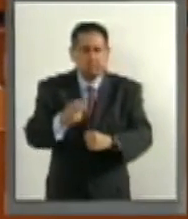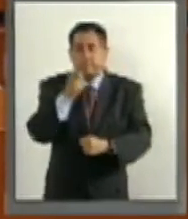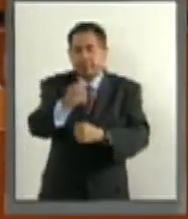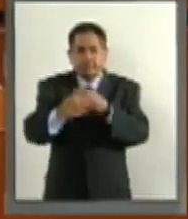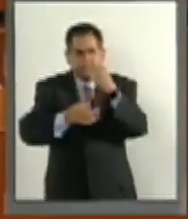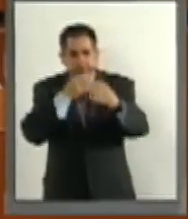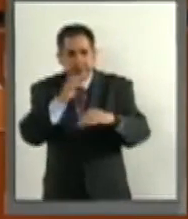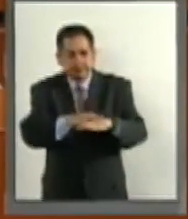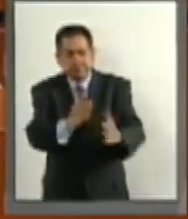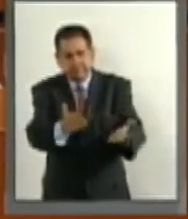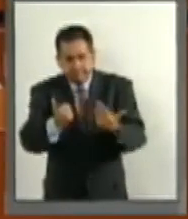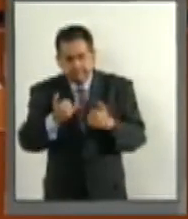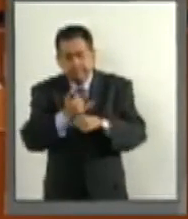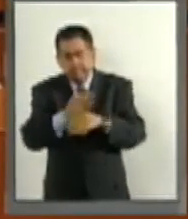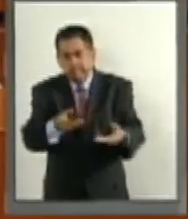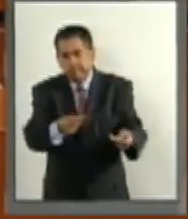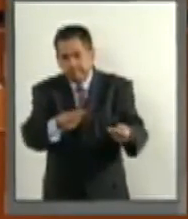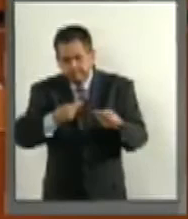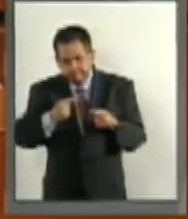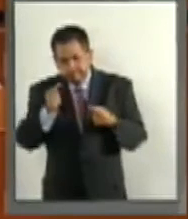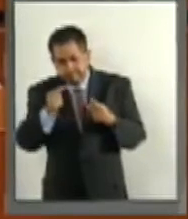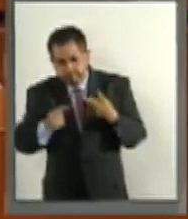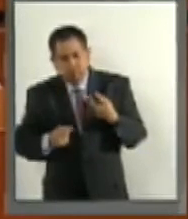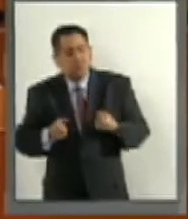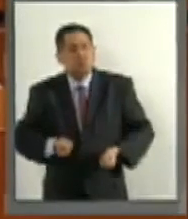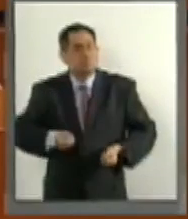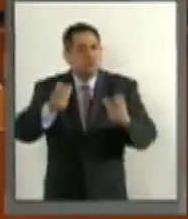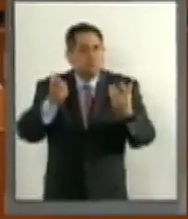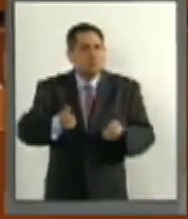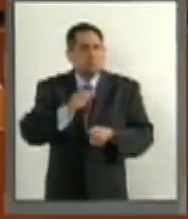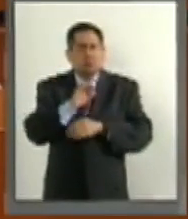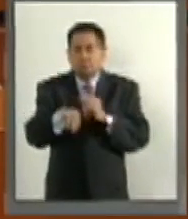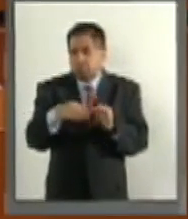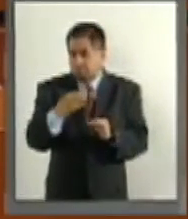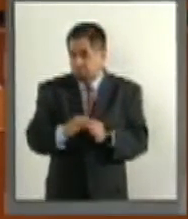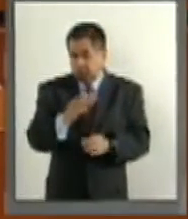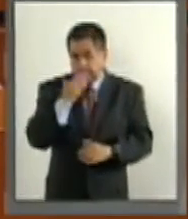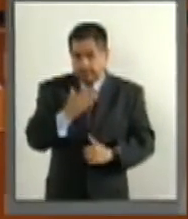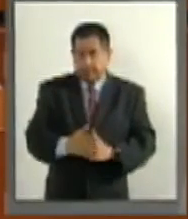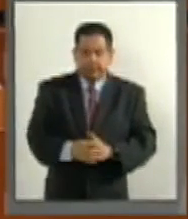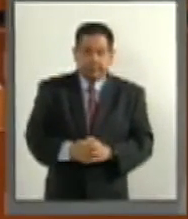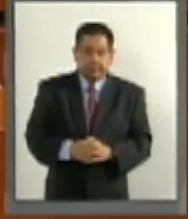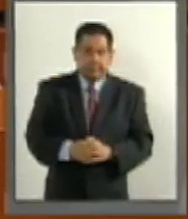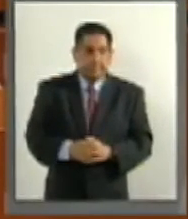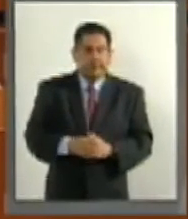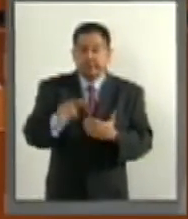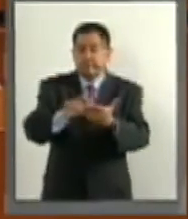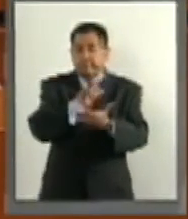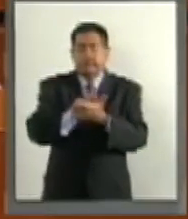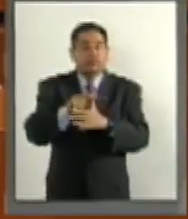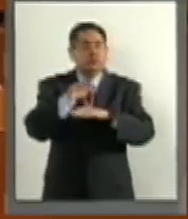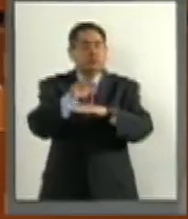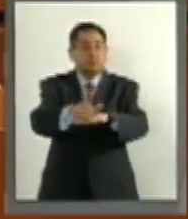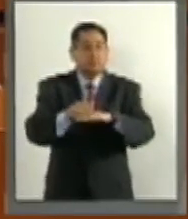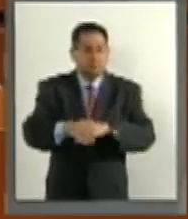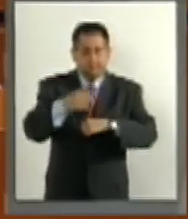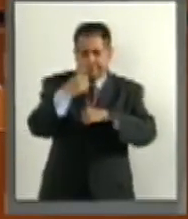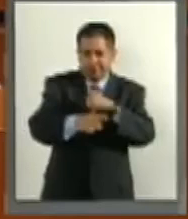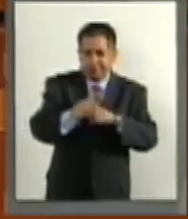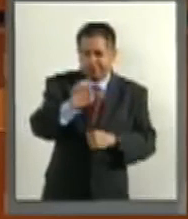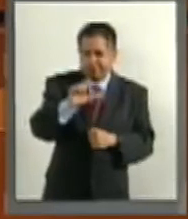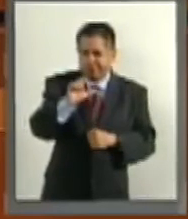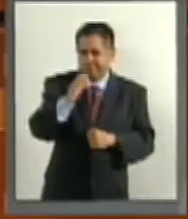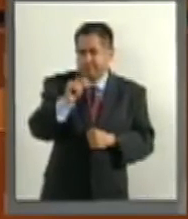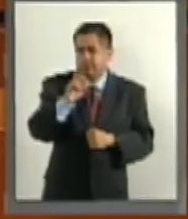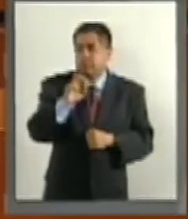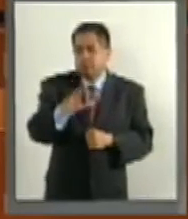informar trimestralmente y en términos cualitativos el cumplimiento. En la Ley General en materia de delitos electorales,